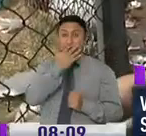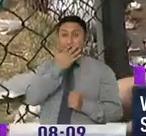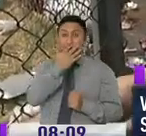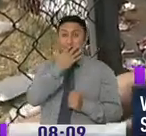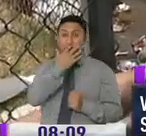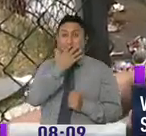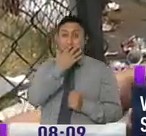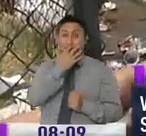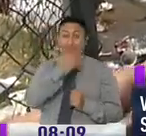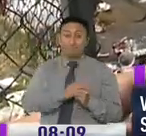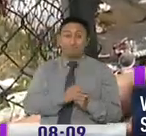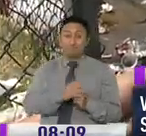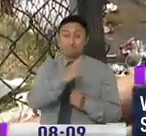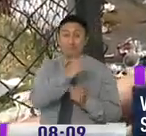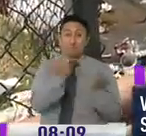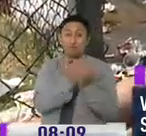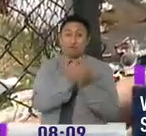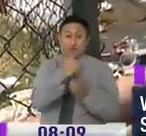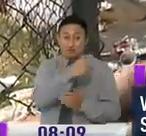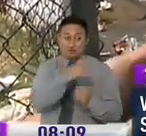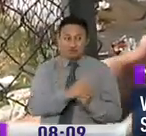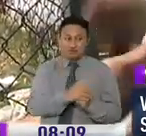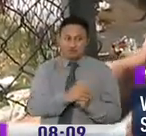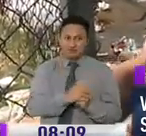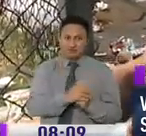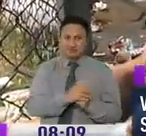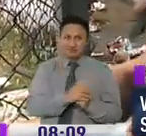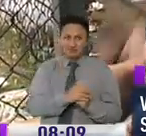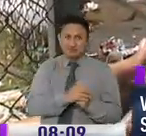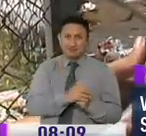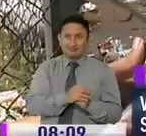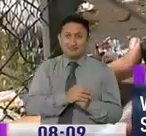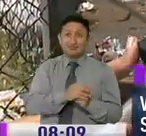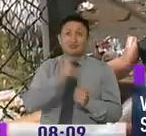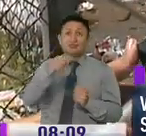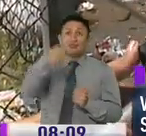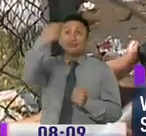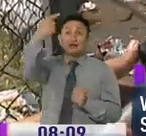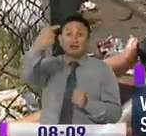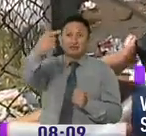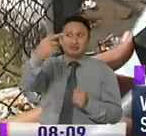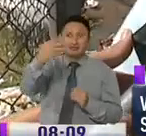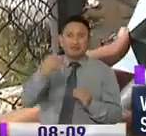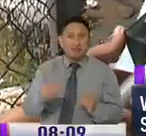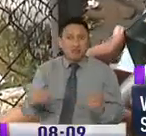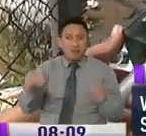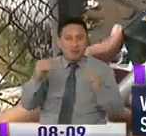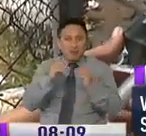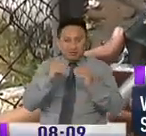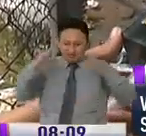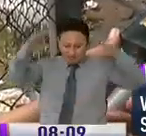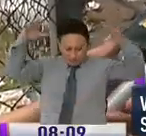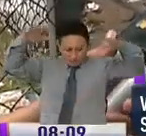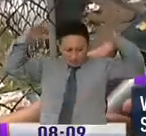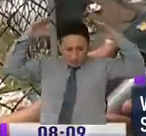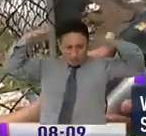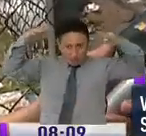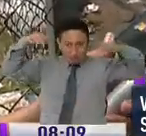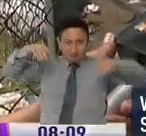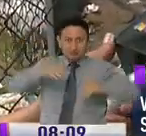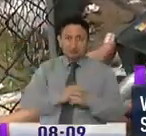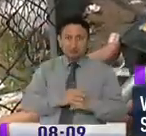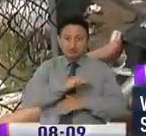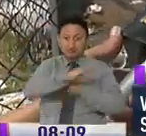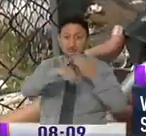aquí no es ni la cuarta parte del montón de basura que se hace. Es tremendo, porque vienen de toda la parte